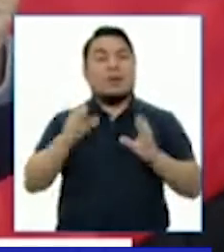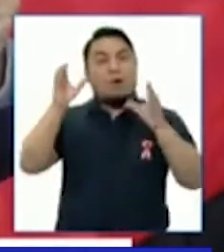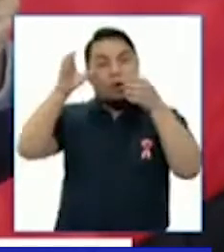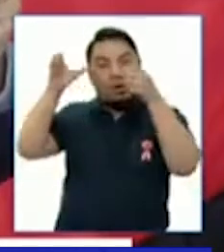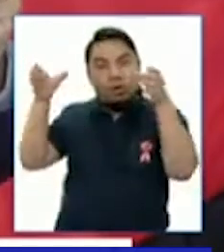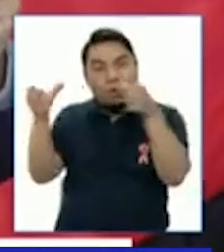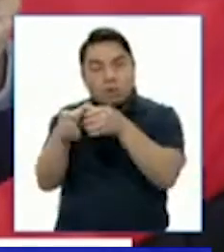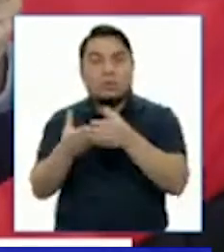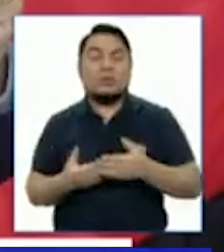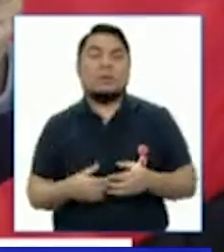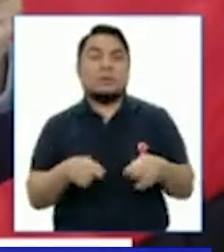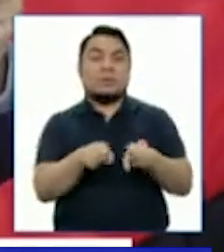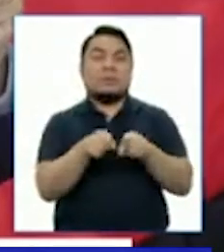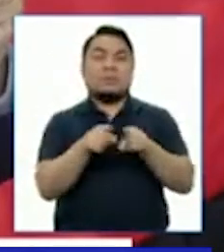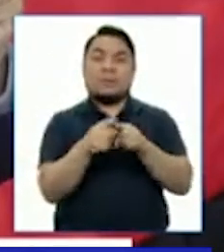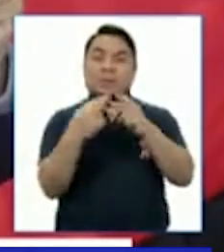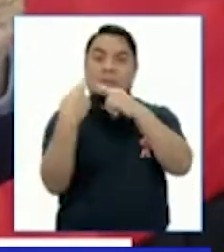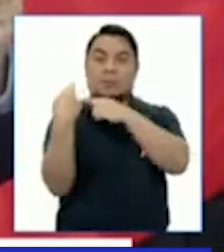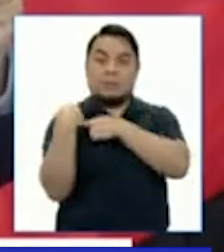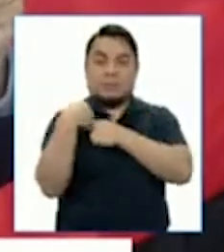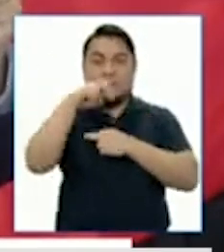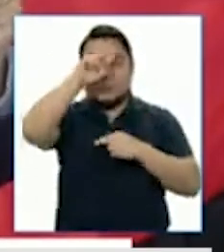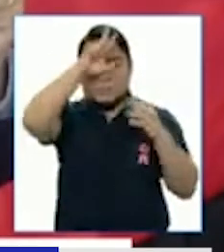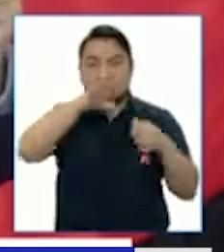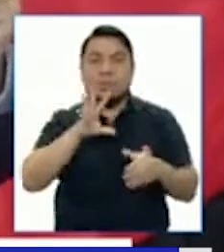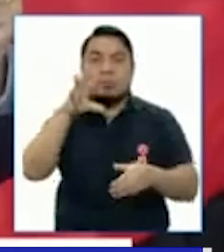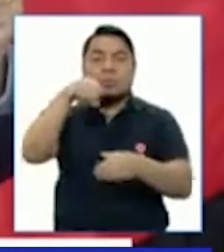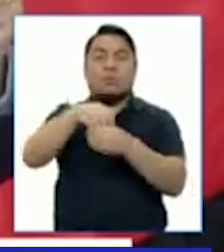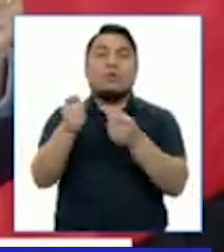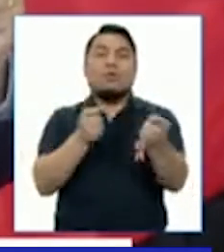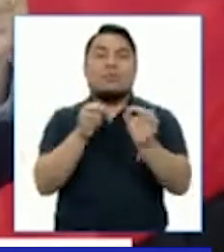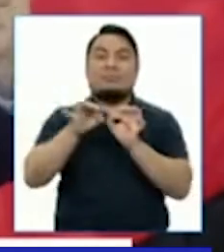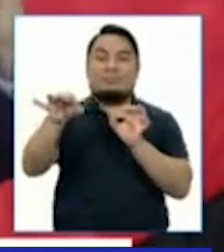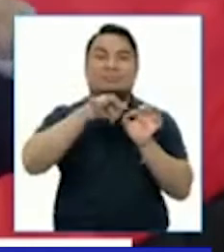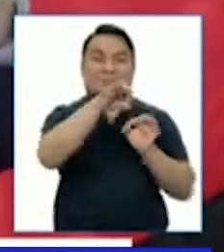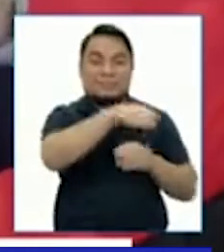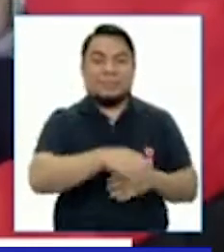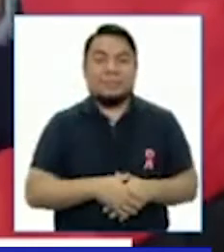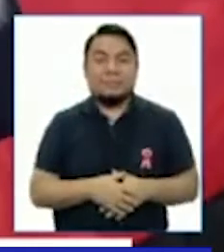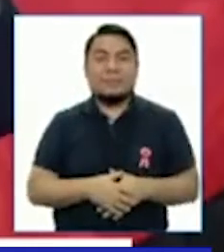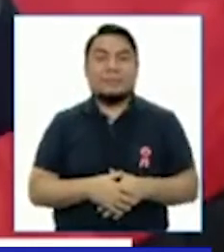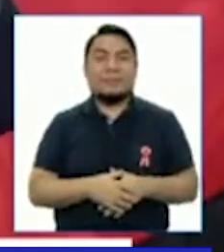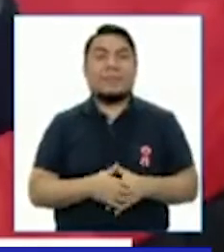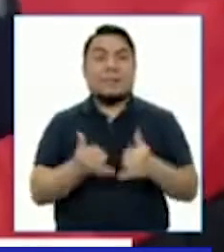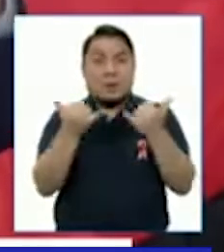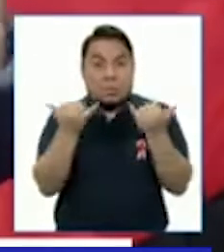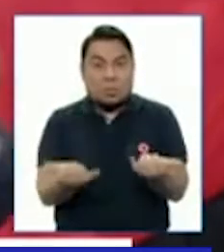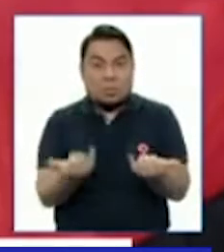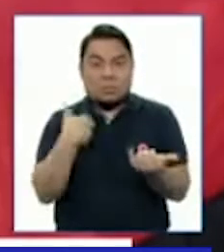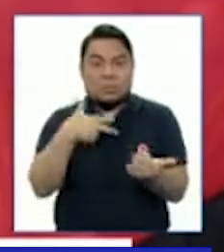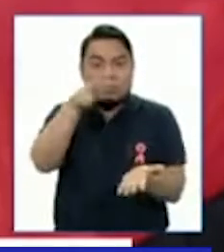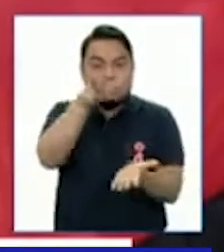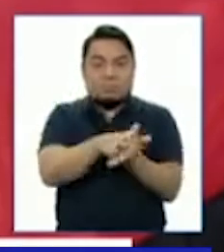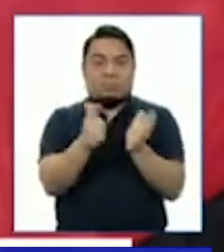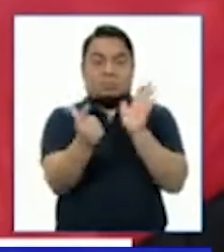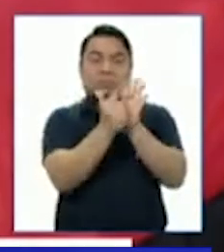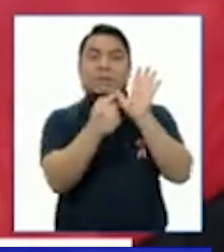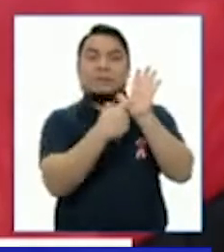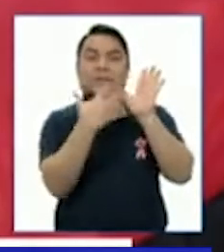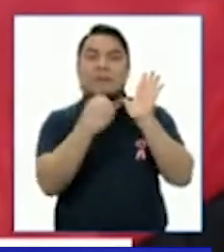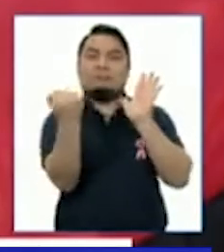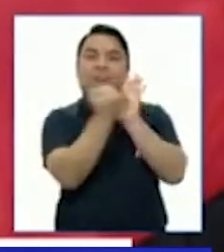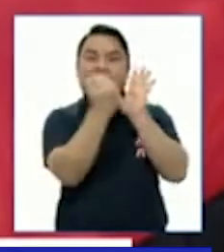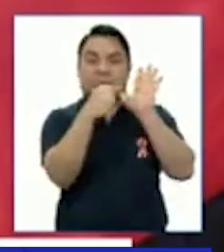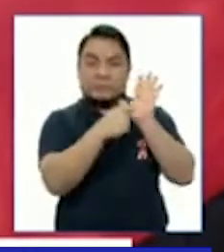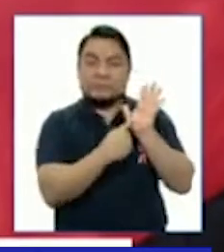y representantes peruanos ante el Parlamento Andino. Hoy, a través de un decreto supremo